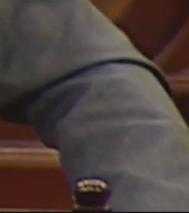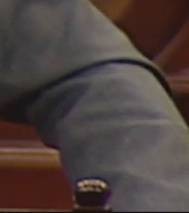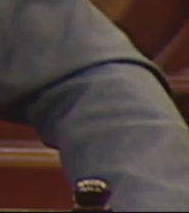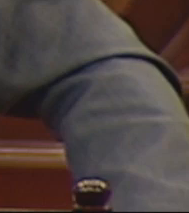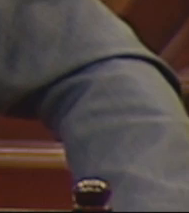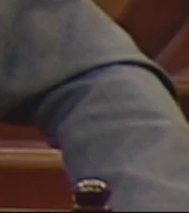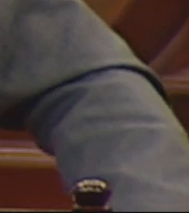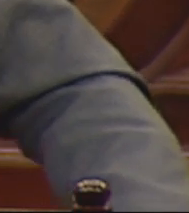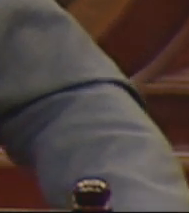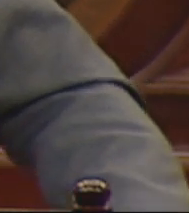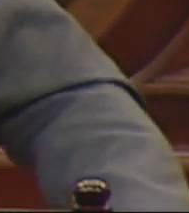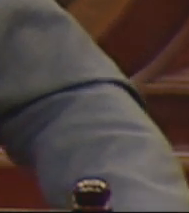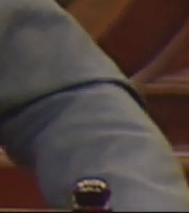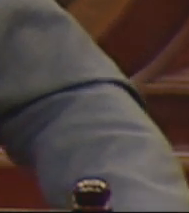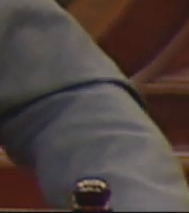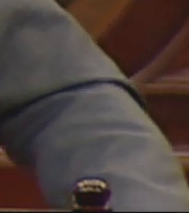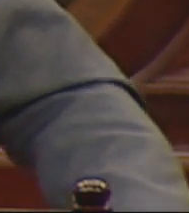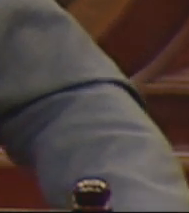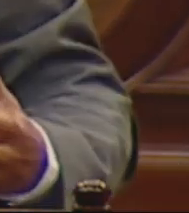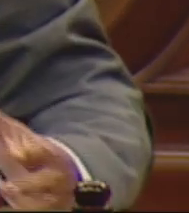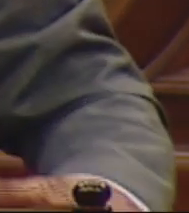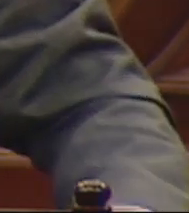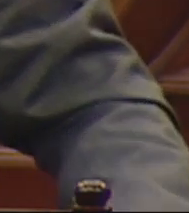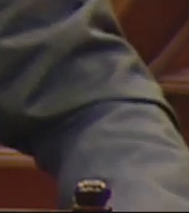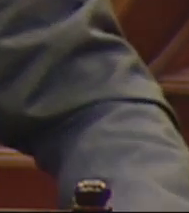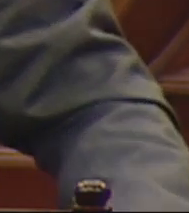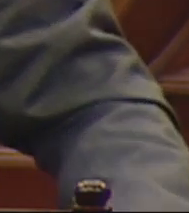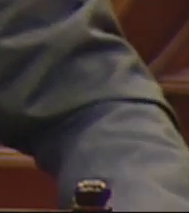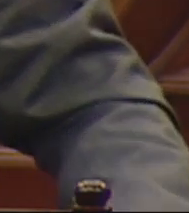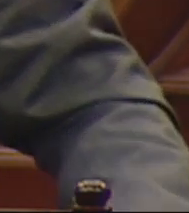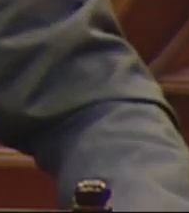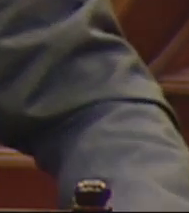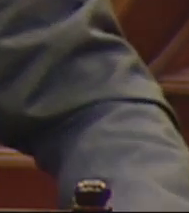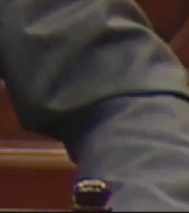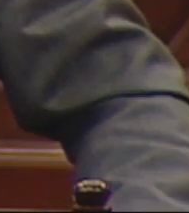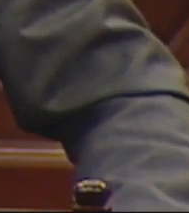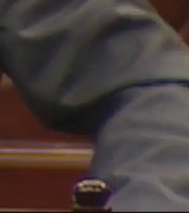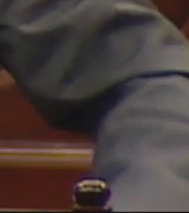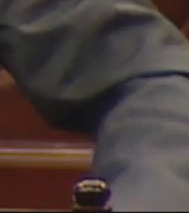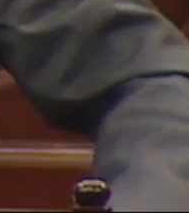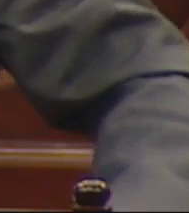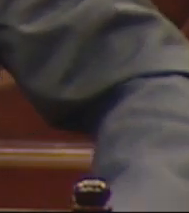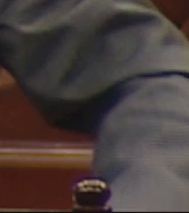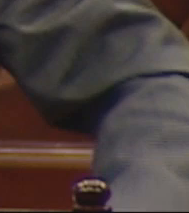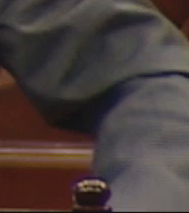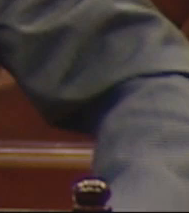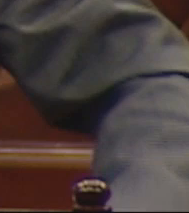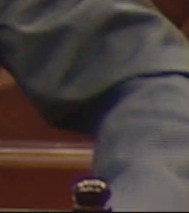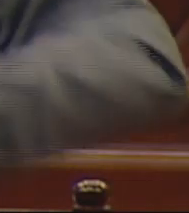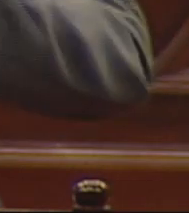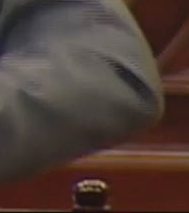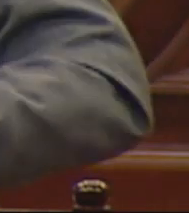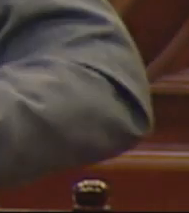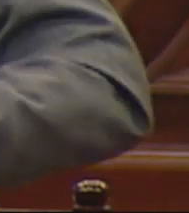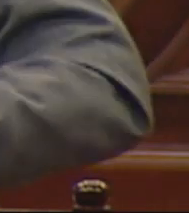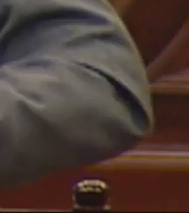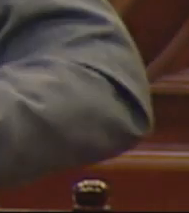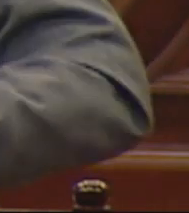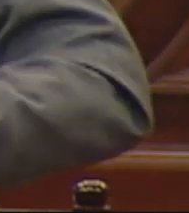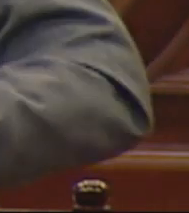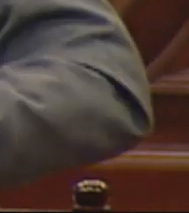Eso es el verdadero espíritu que primó y que aceptamos